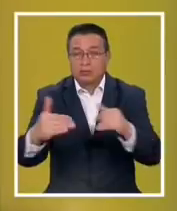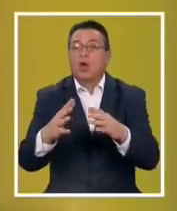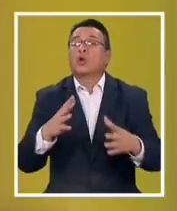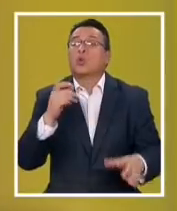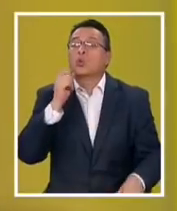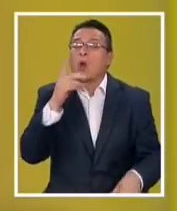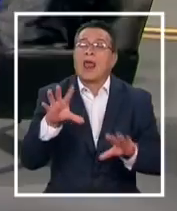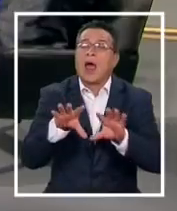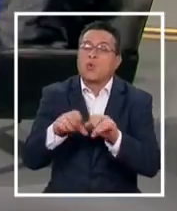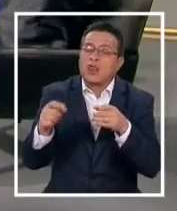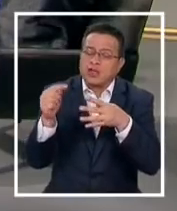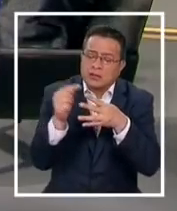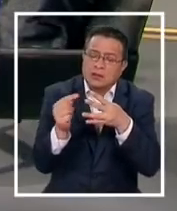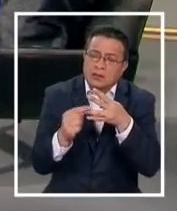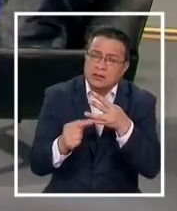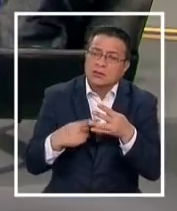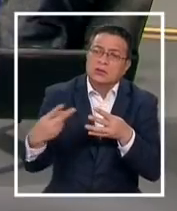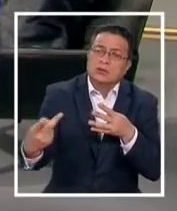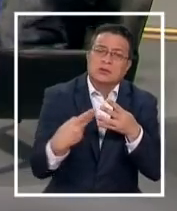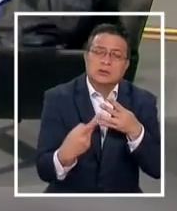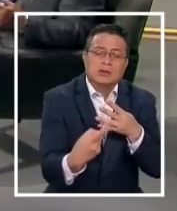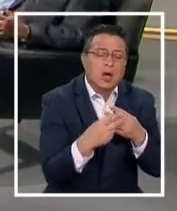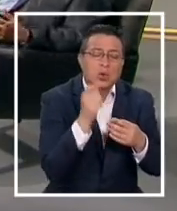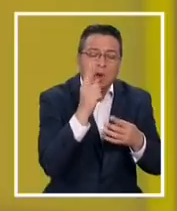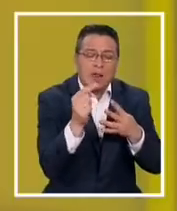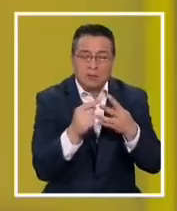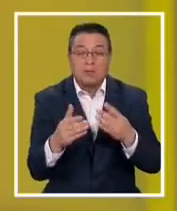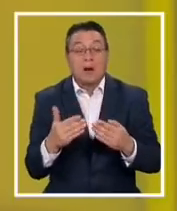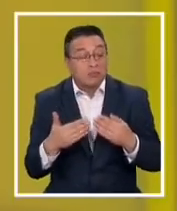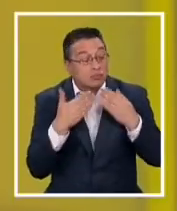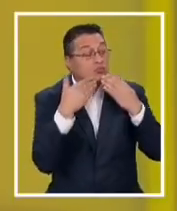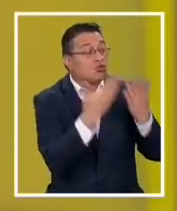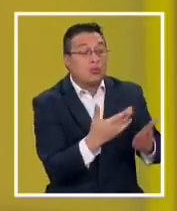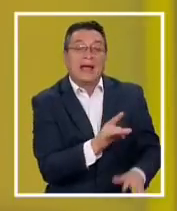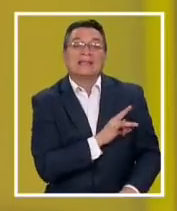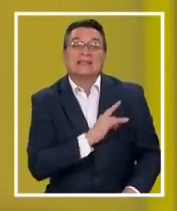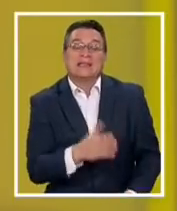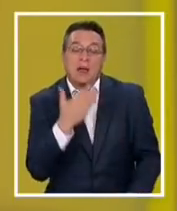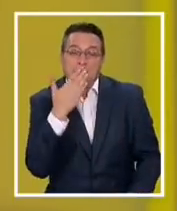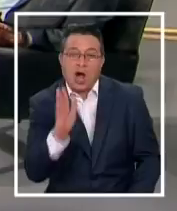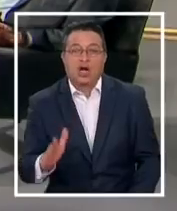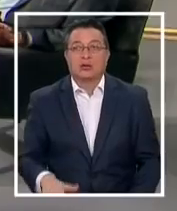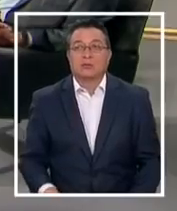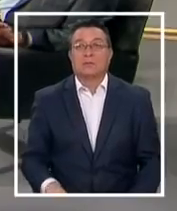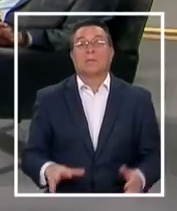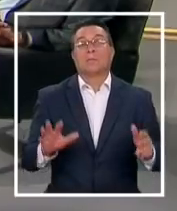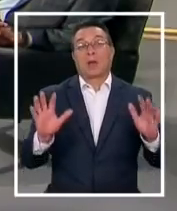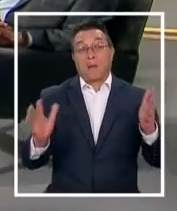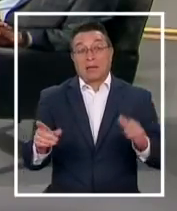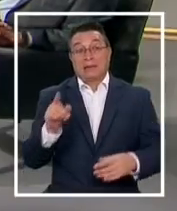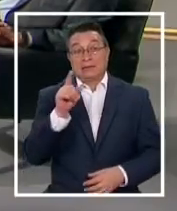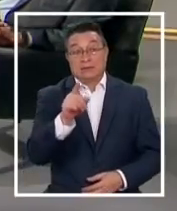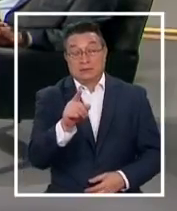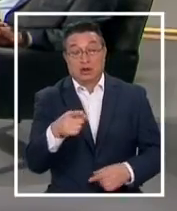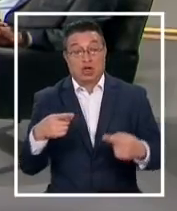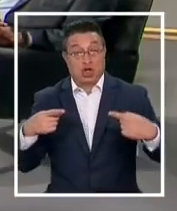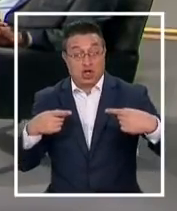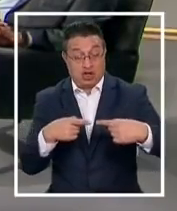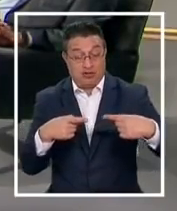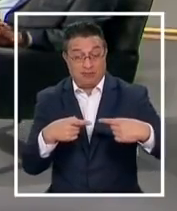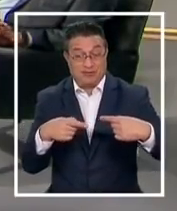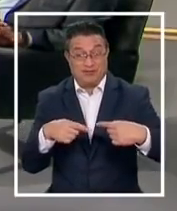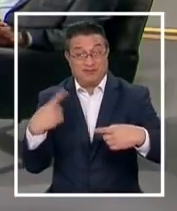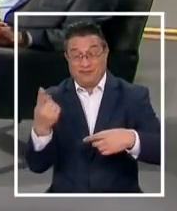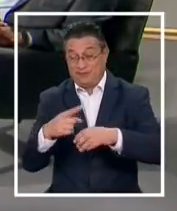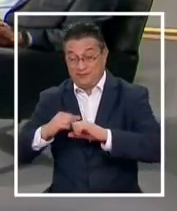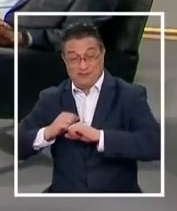cosas podemos tener en común que le dé a Chile un gobierno que sea mejor que la derecha pueda ofrecer. Parece en este lado que la oposición está muy